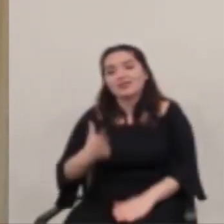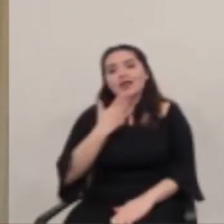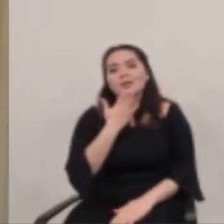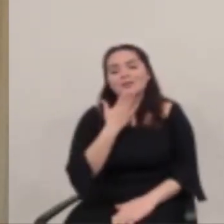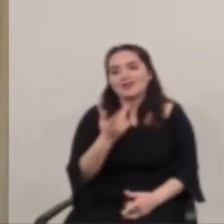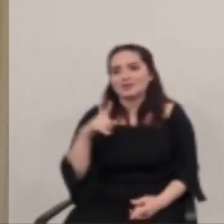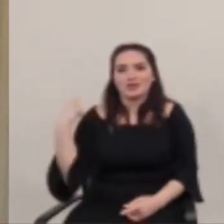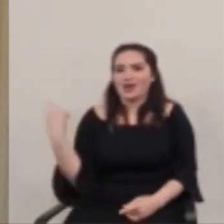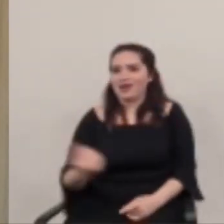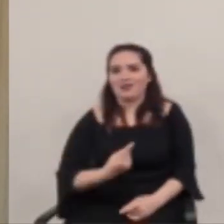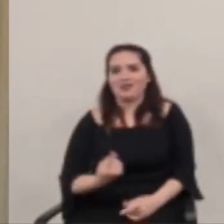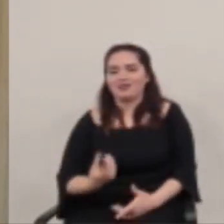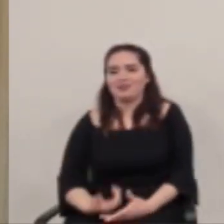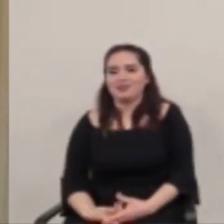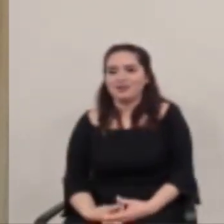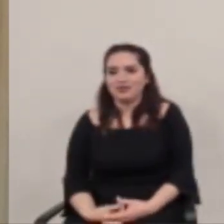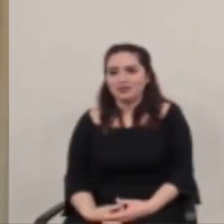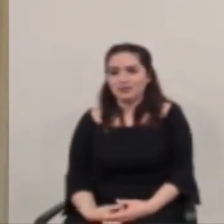nacional.